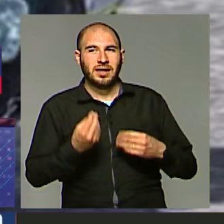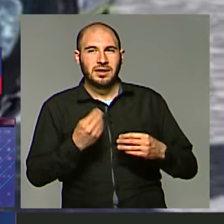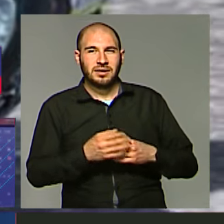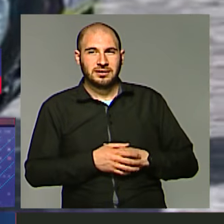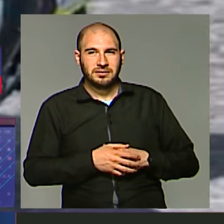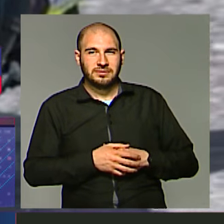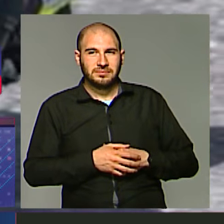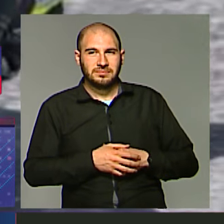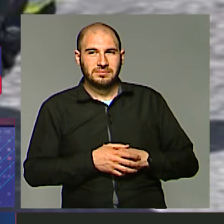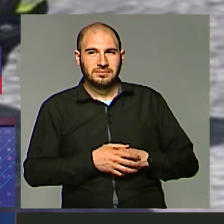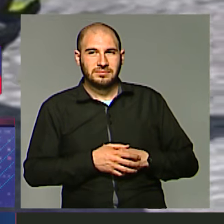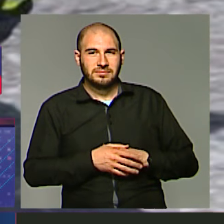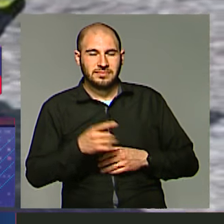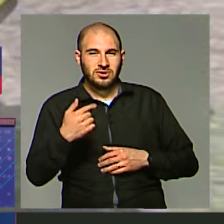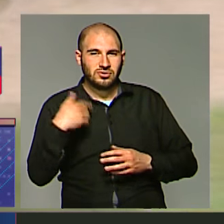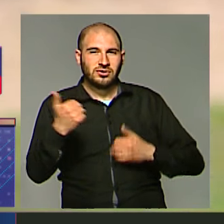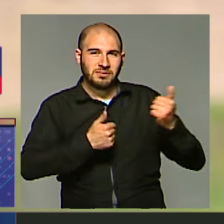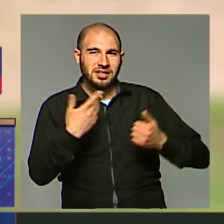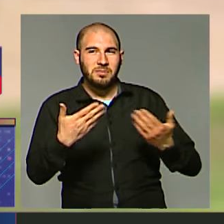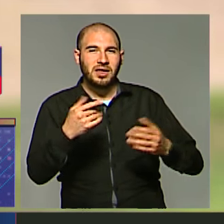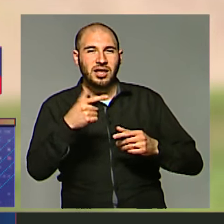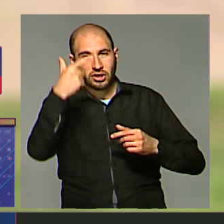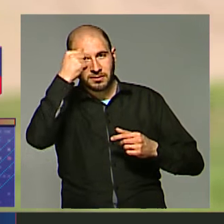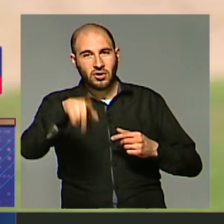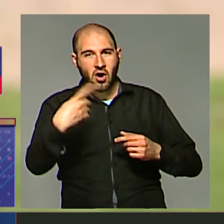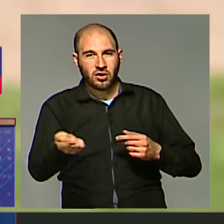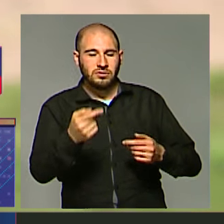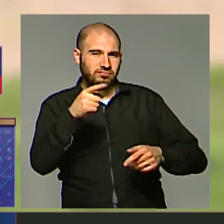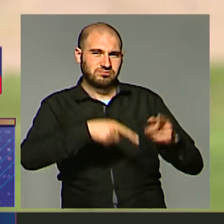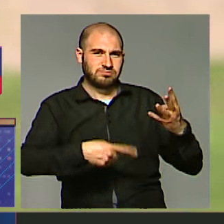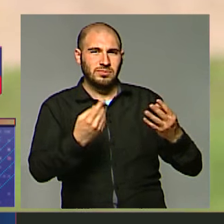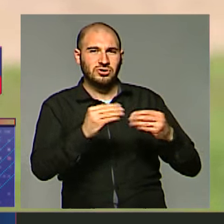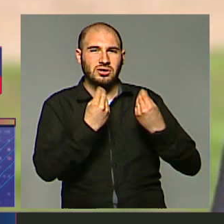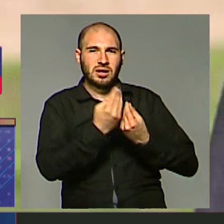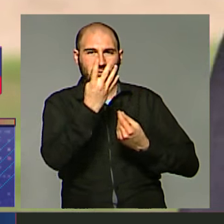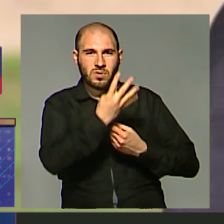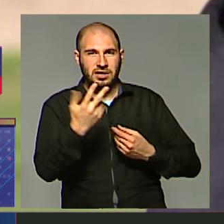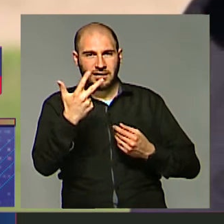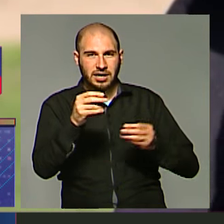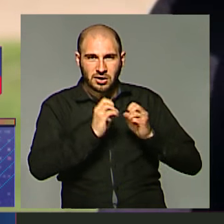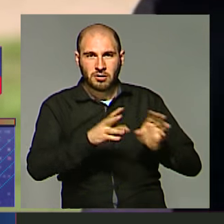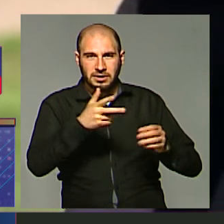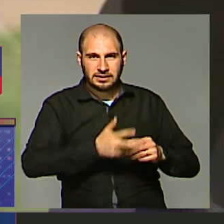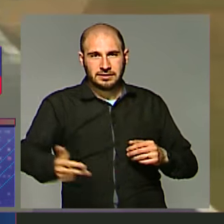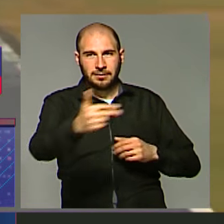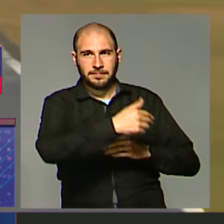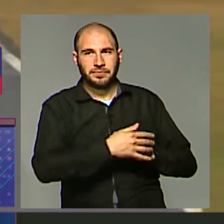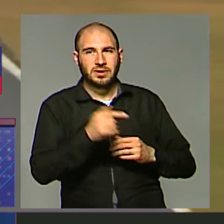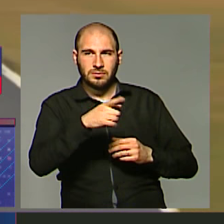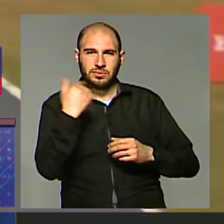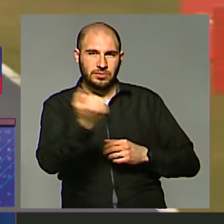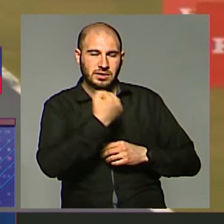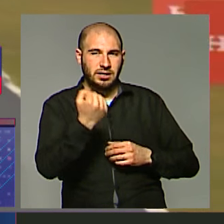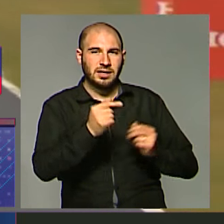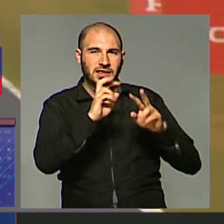para poder estar compitiendo con otros pilotos, cantidad de pilotos que van a ser 43 en la largada, así que va a ser muy importante